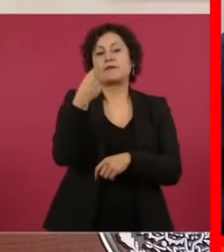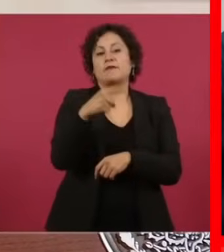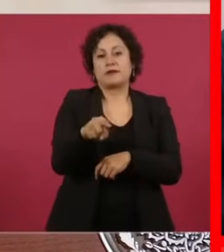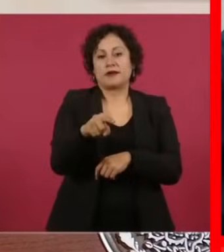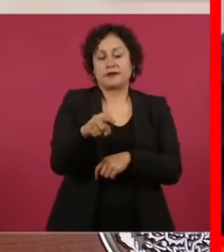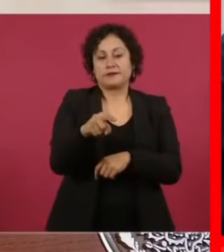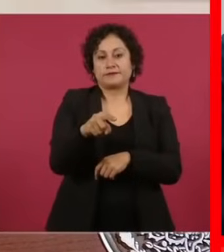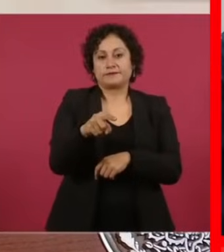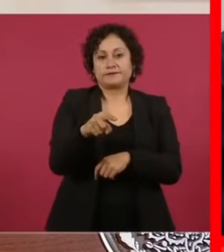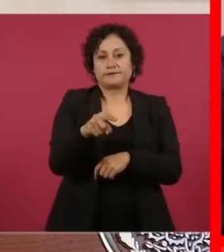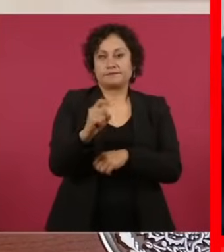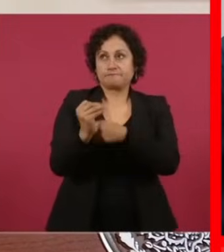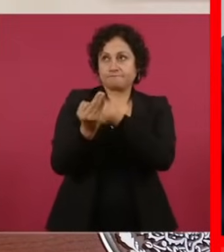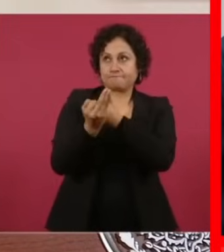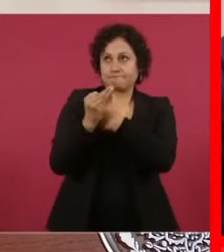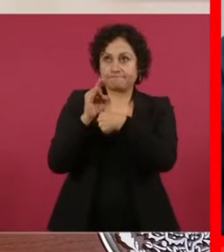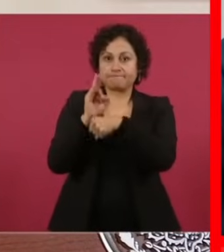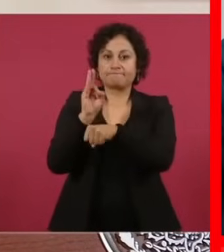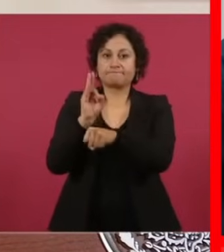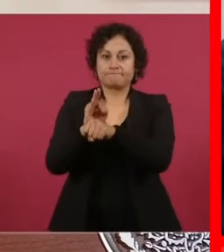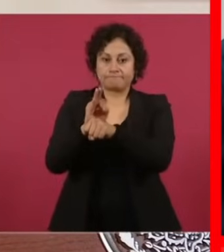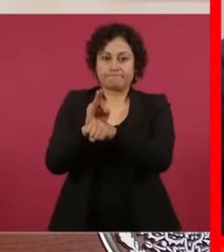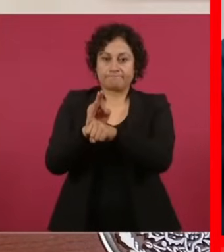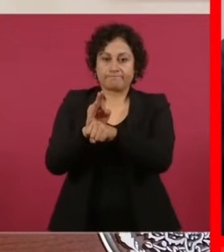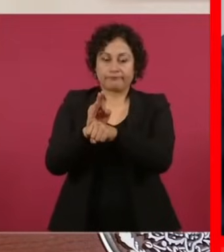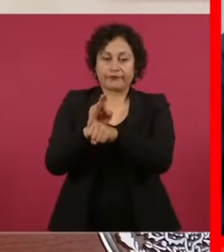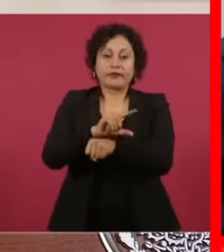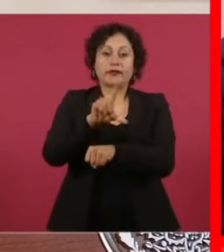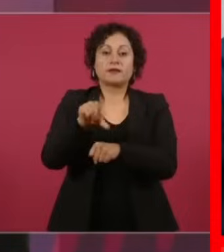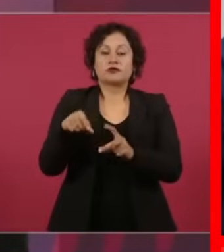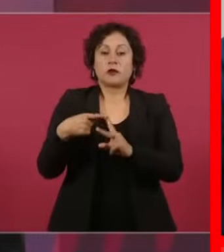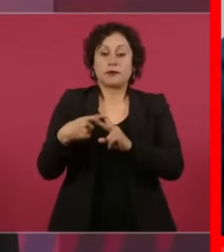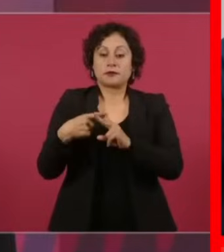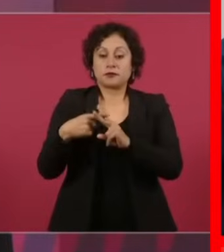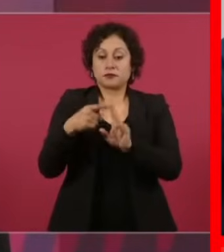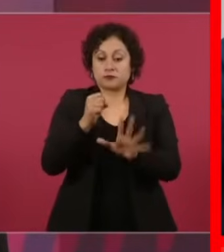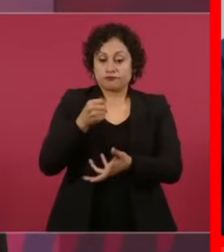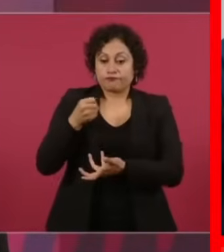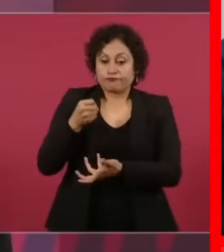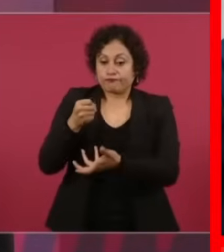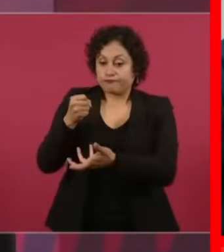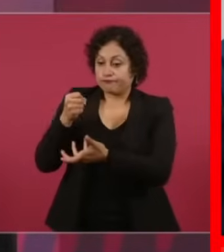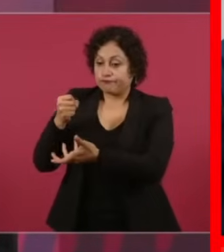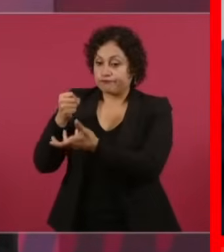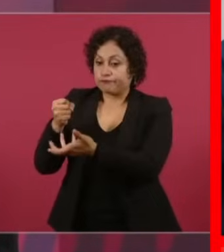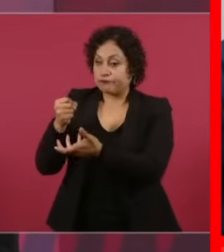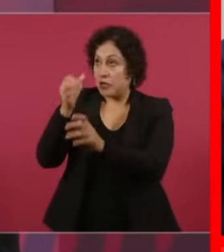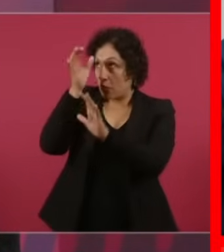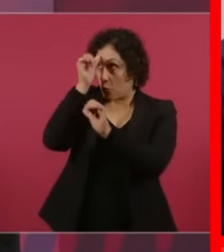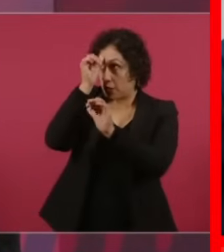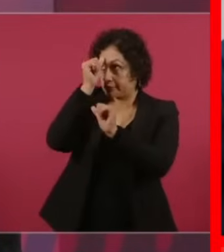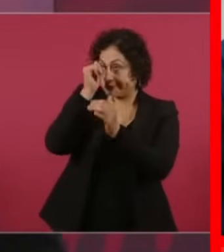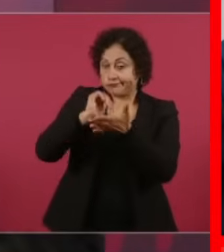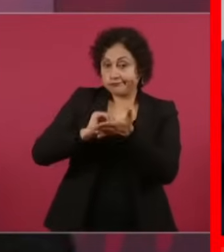Amigos y amigas, que tengan excelente día, te vas a sorprender. El presidente López Obrador no aguanta más